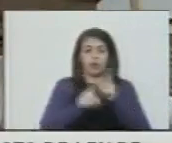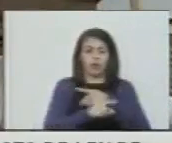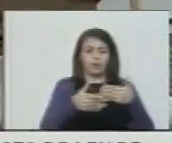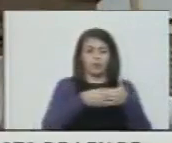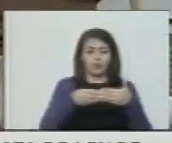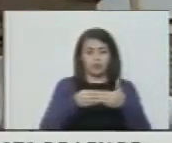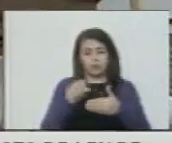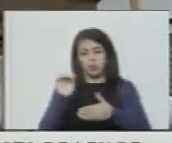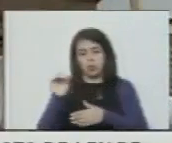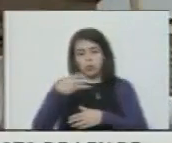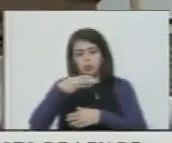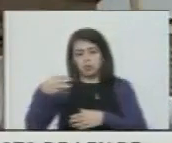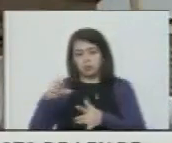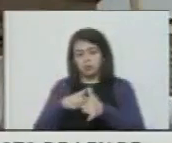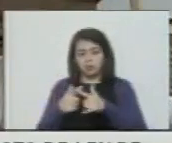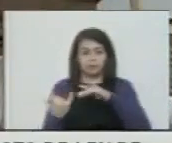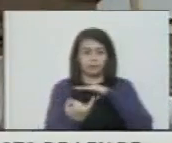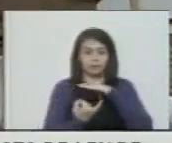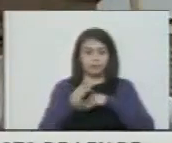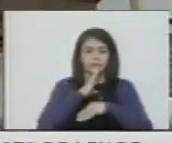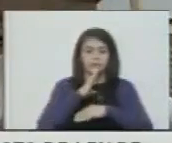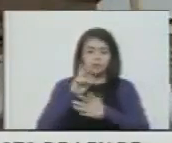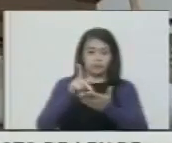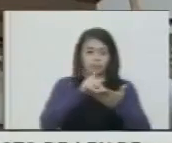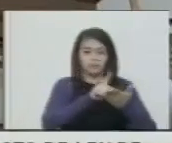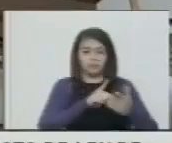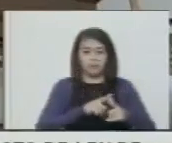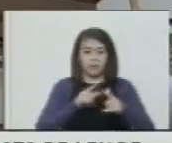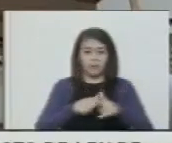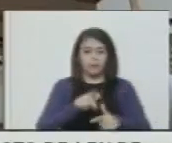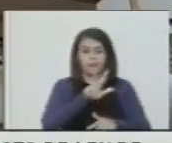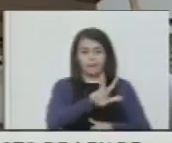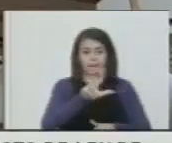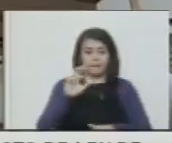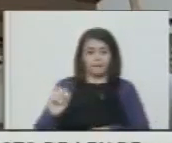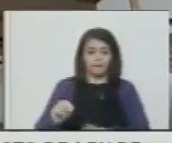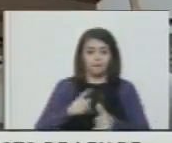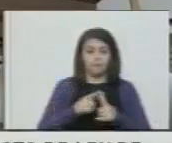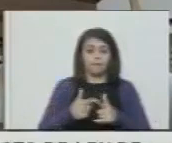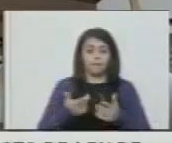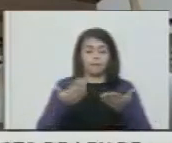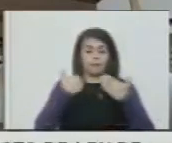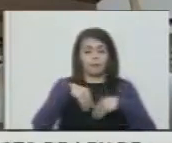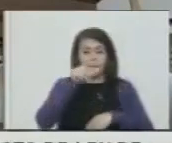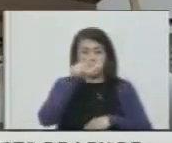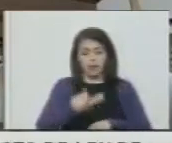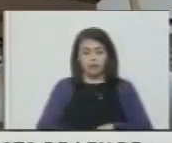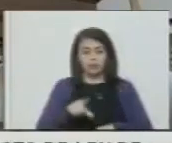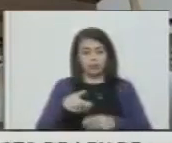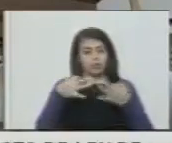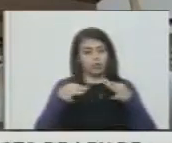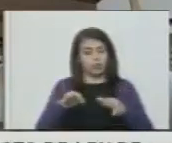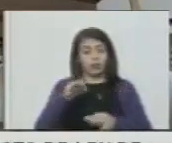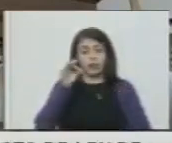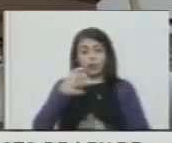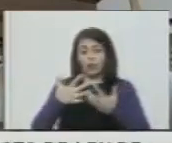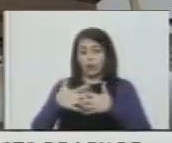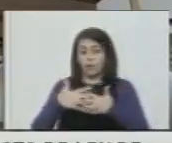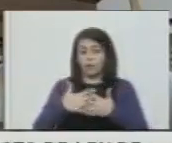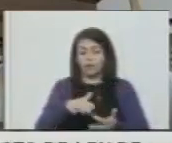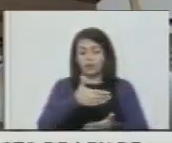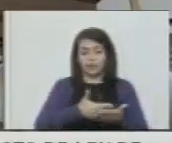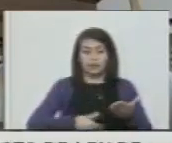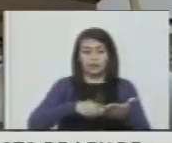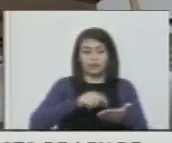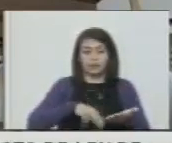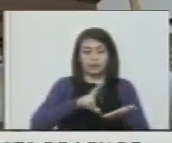activas en las instituciones bancarias participantes. 30. Tomador, persona natural o jurídica que contrata